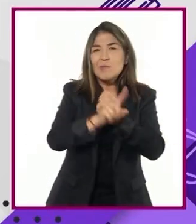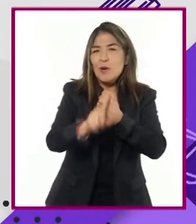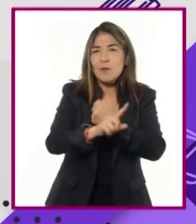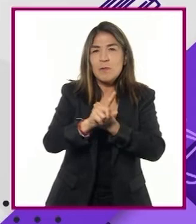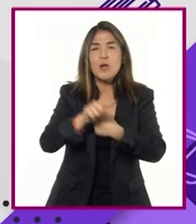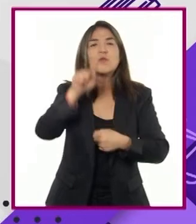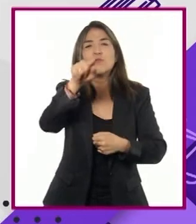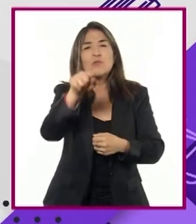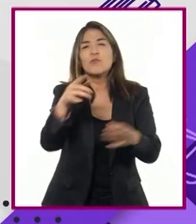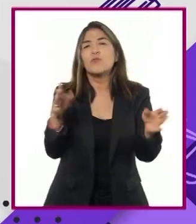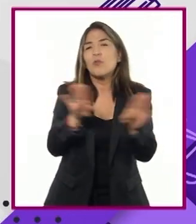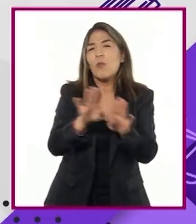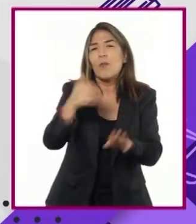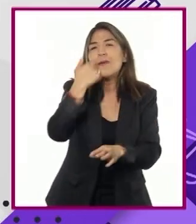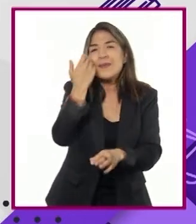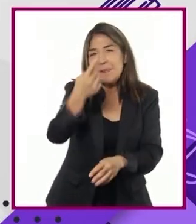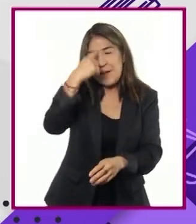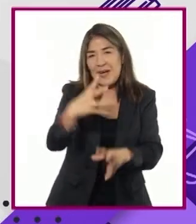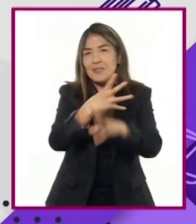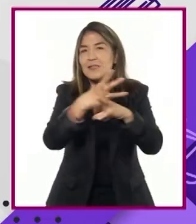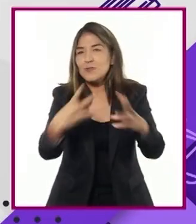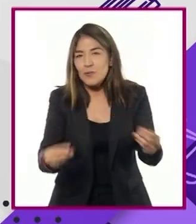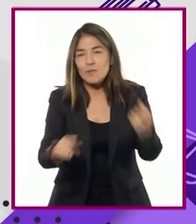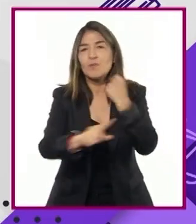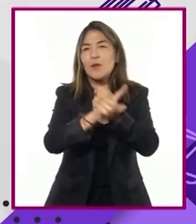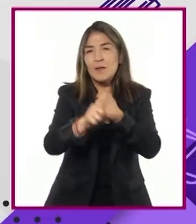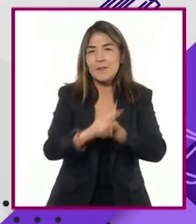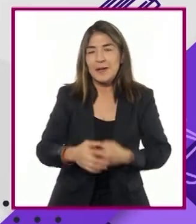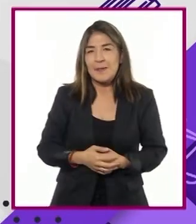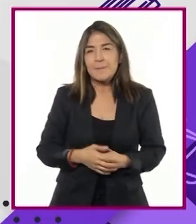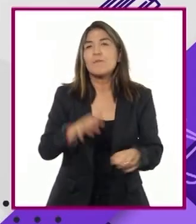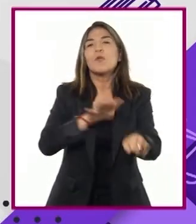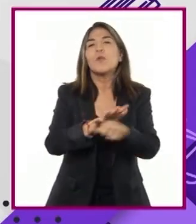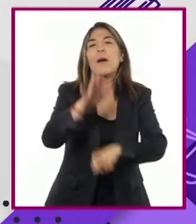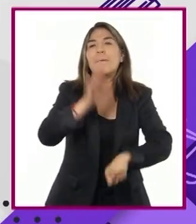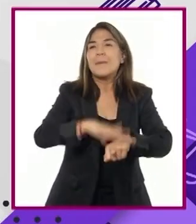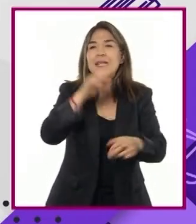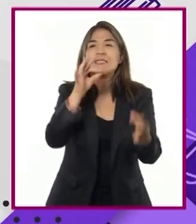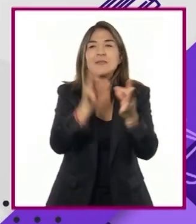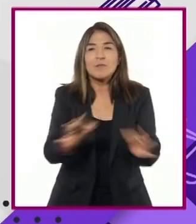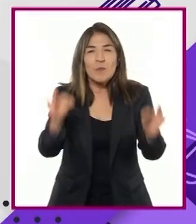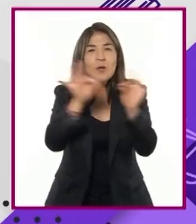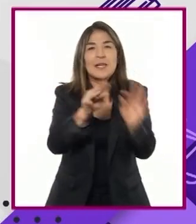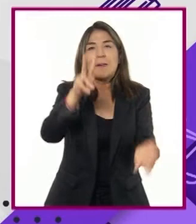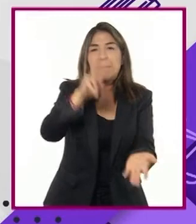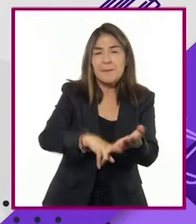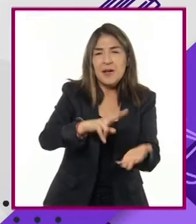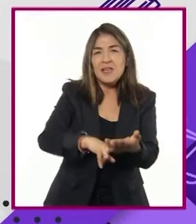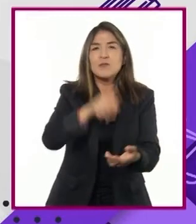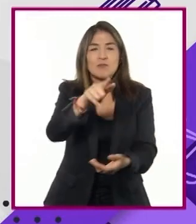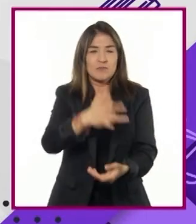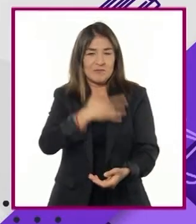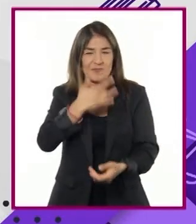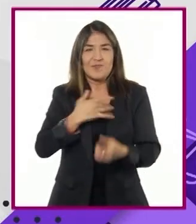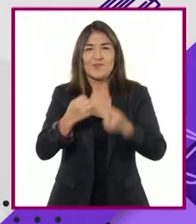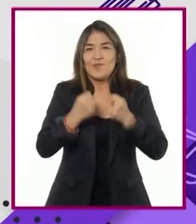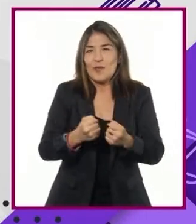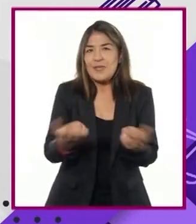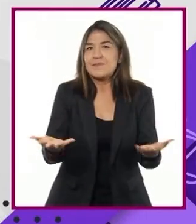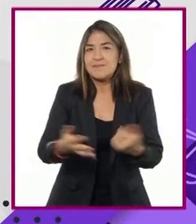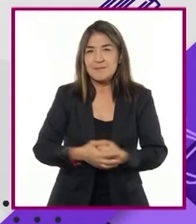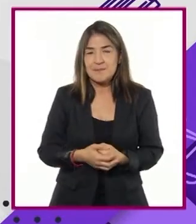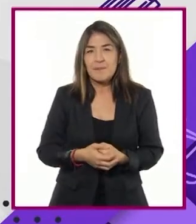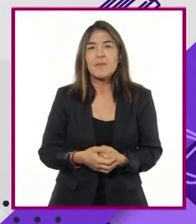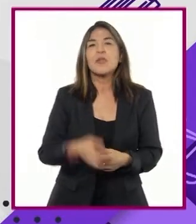gustaría que se resolviera? ¿Qué es lo más importante o valioso a lo que no renunciarían? ¿En qué